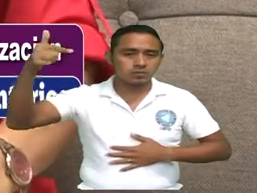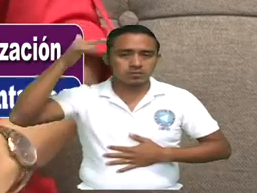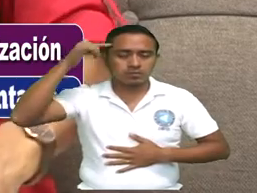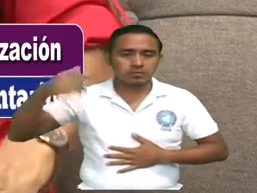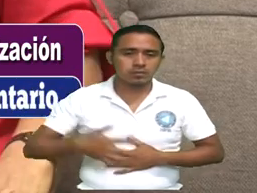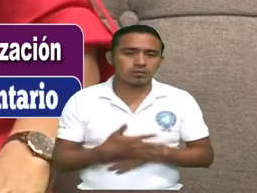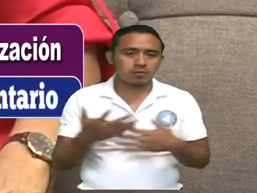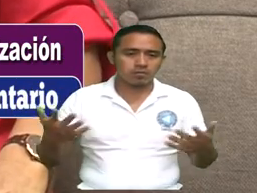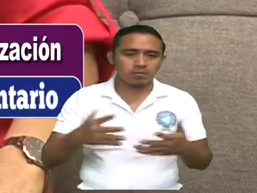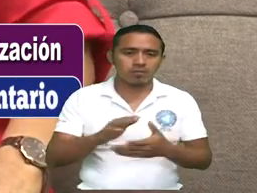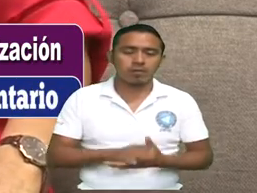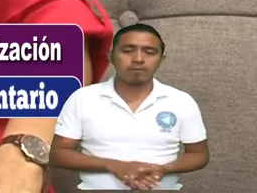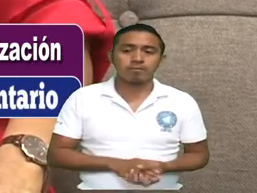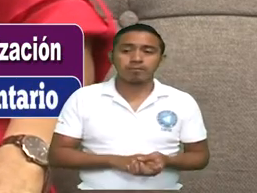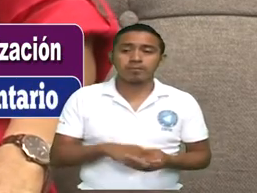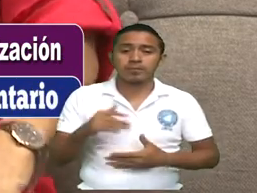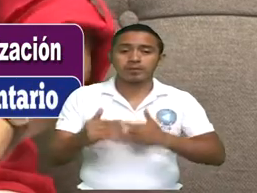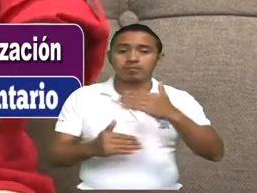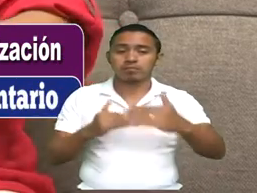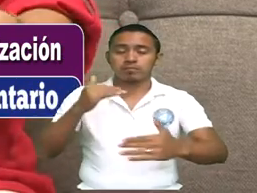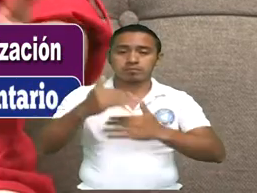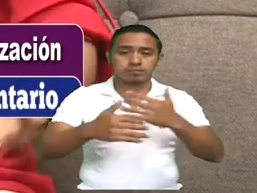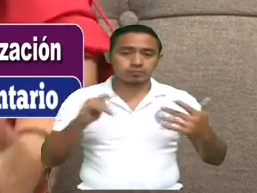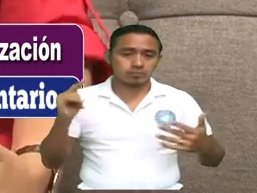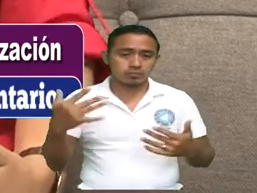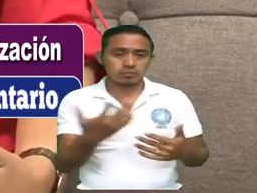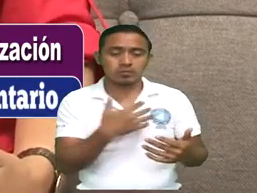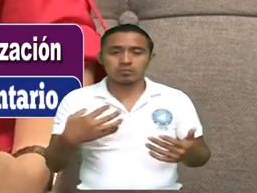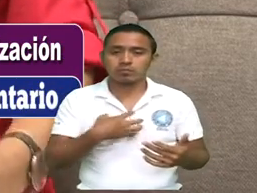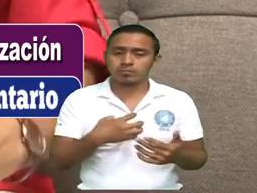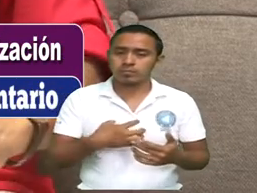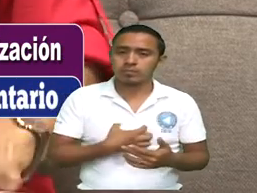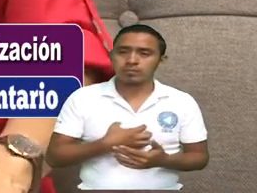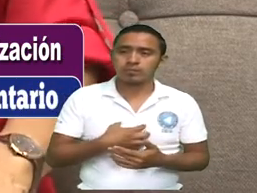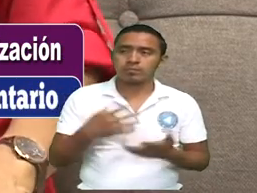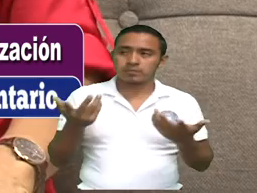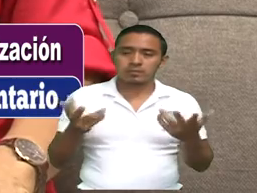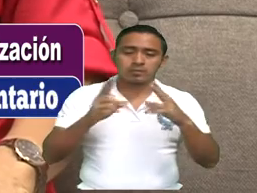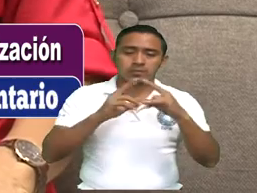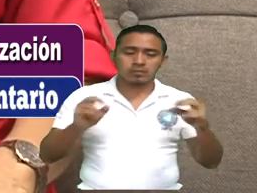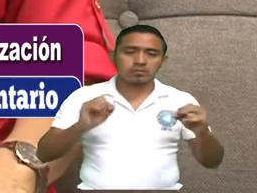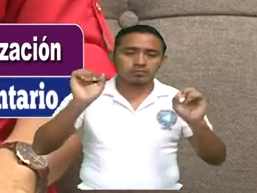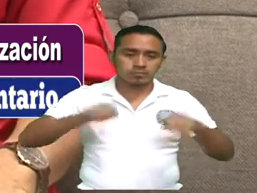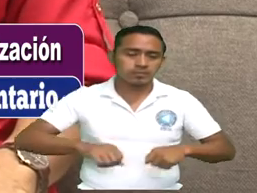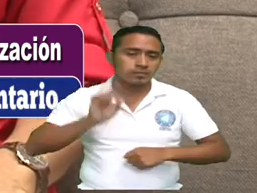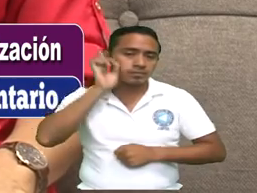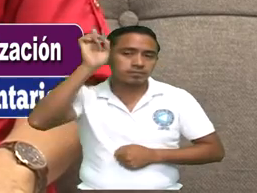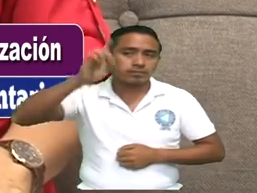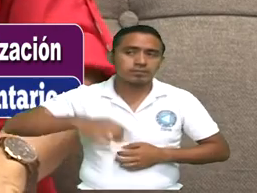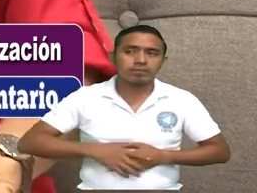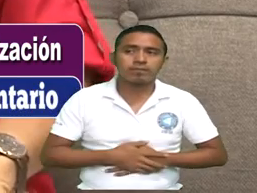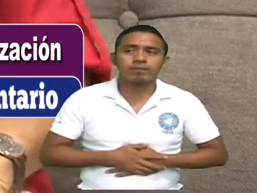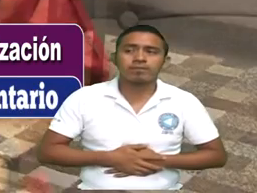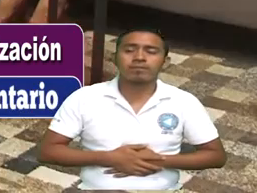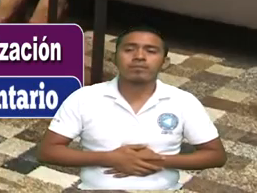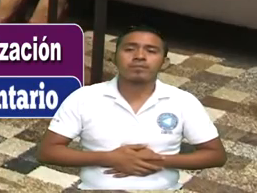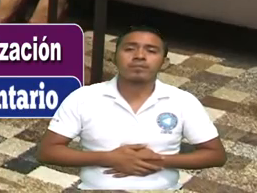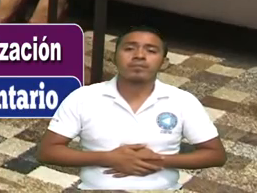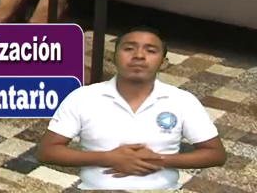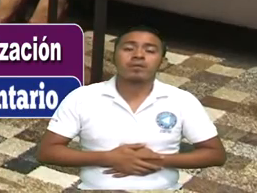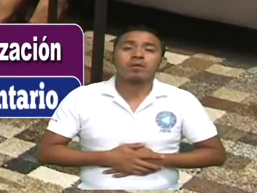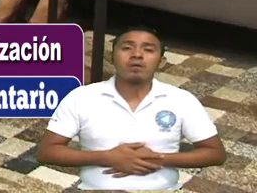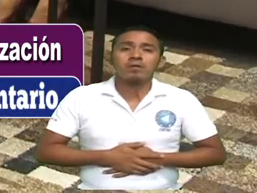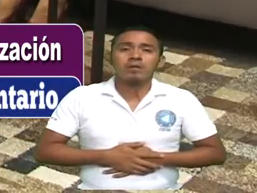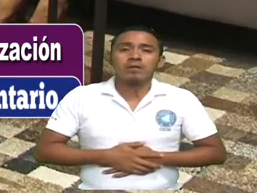sacar adelante los procesos, que todos estemos preparados para que Nicaragua se desarrolle. Y